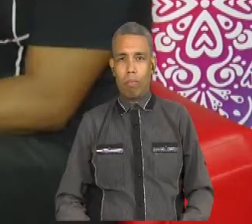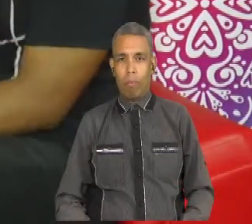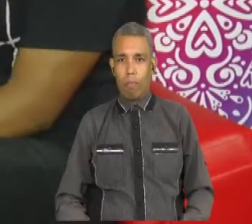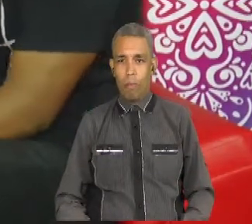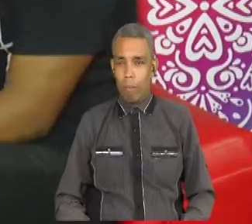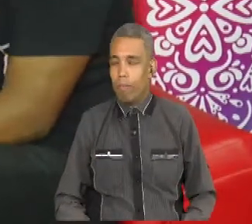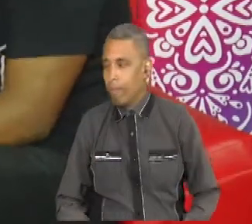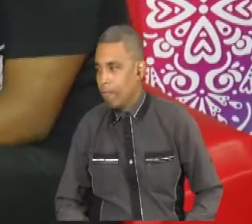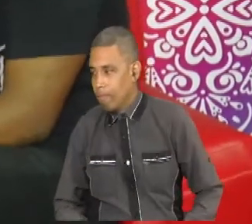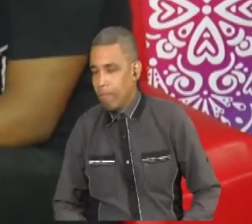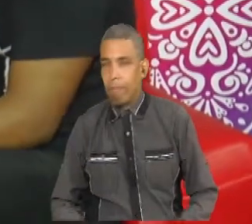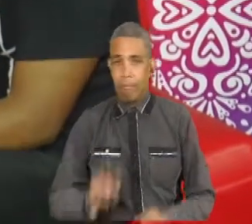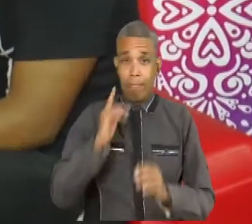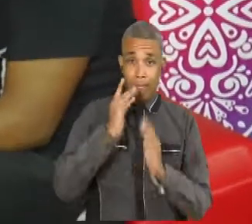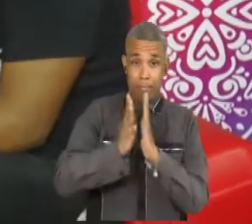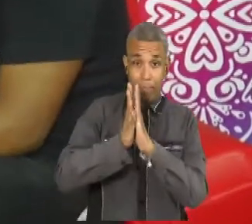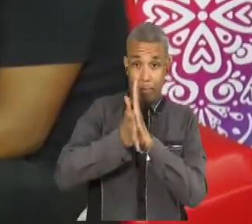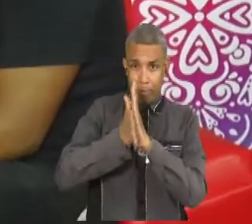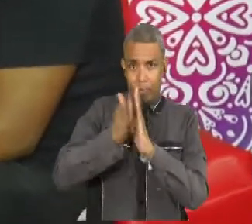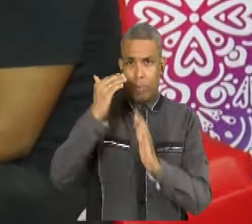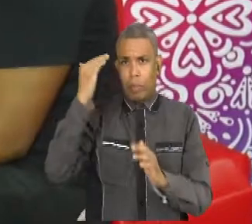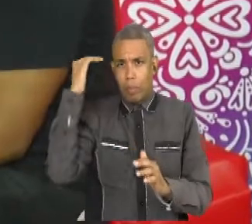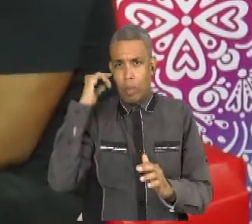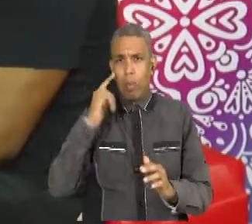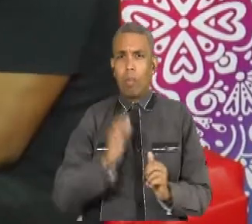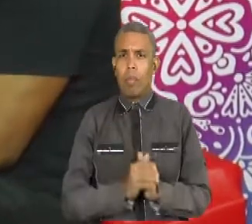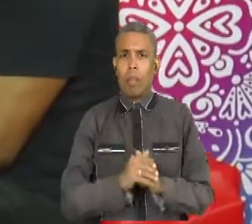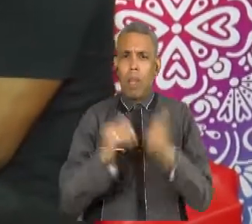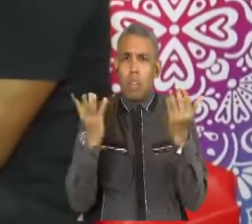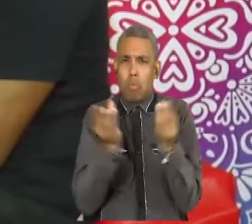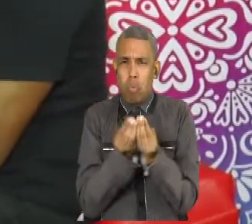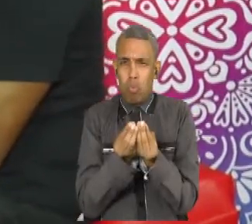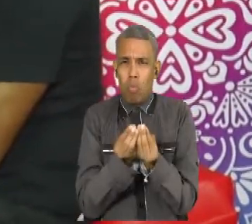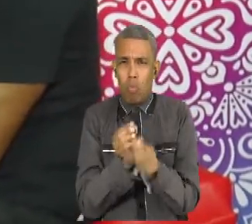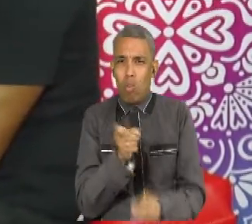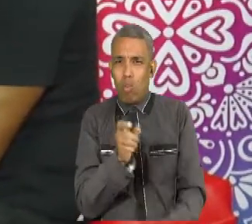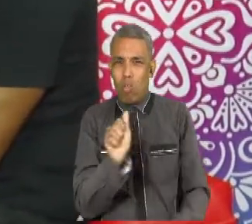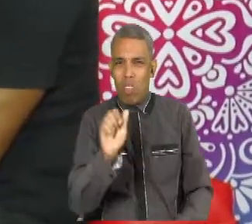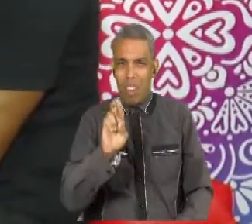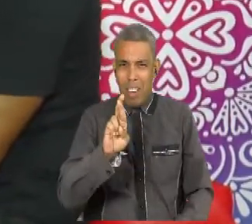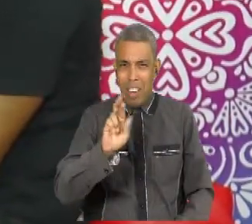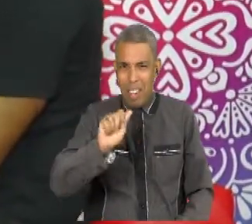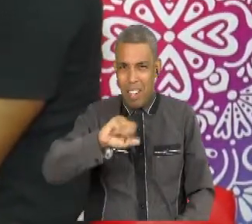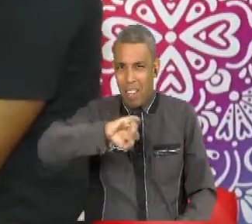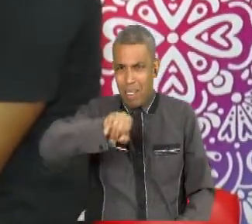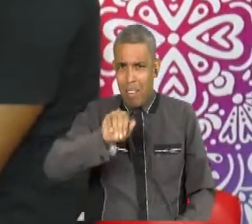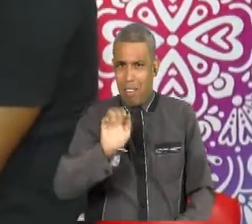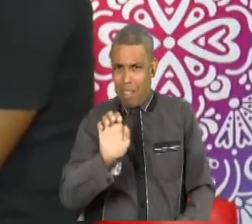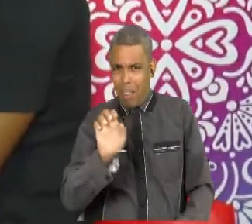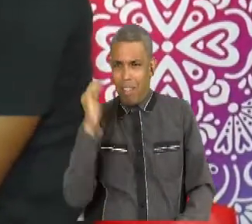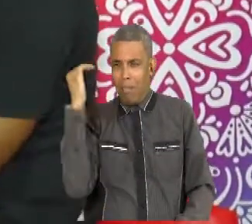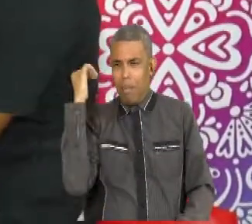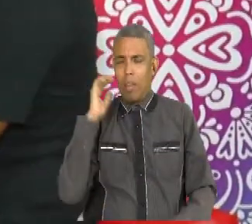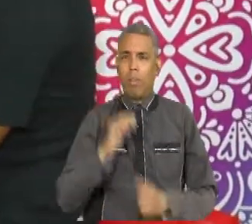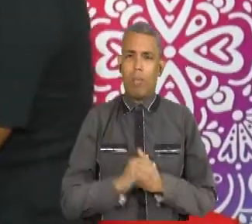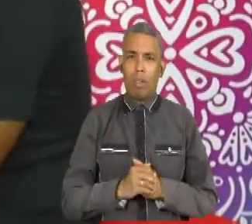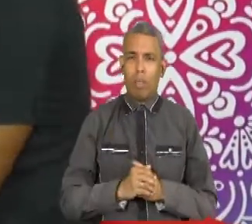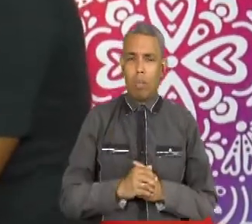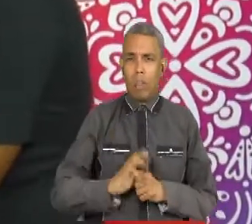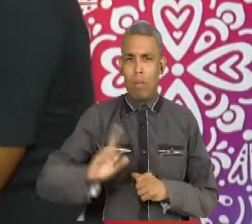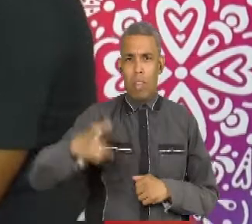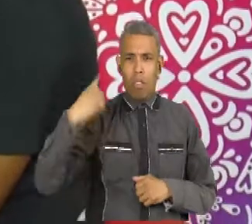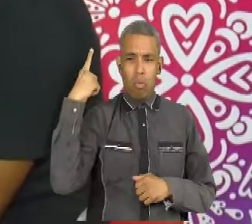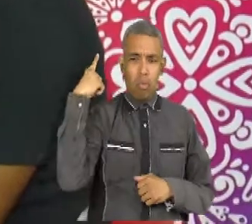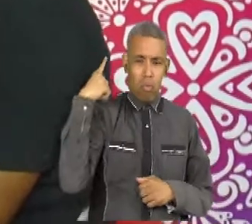banda que yo conformé, que se llamaba Los del Garaje, desde ese entonces no toco un género de música, no toco solo un género de